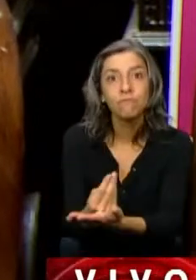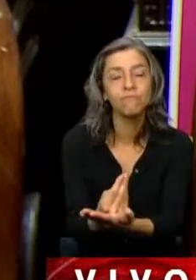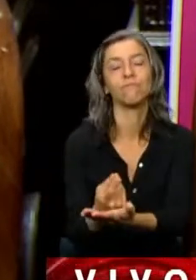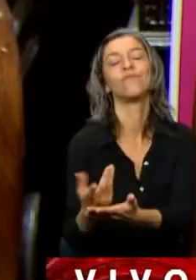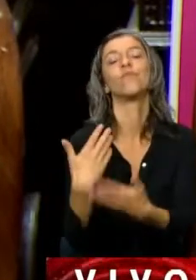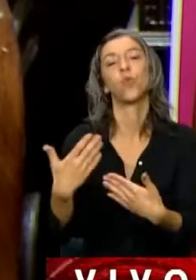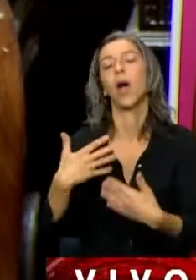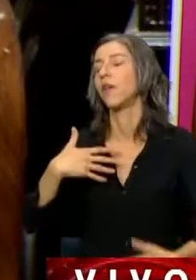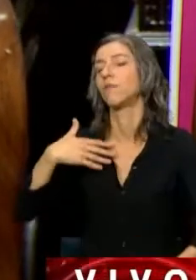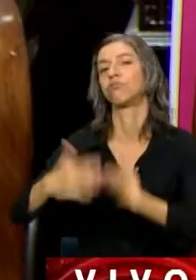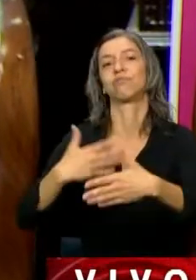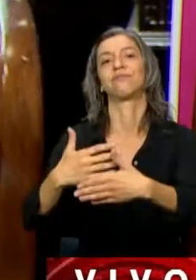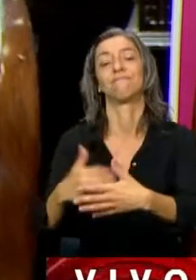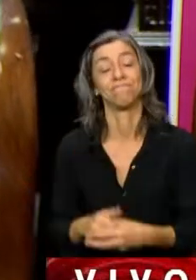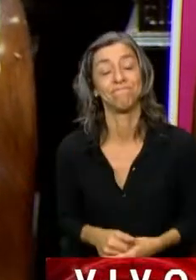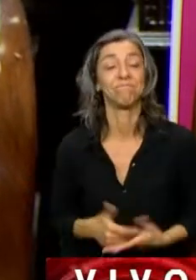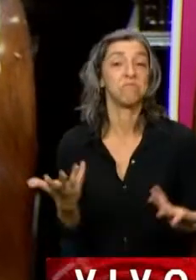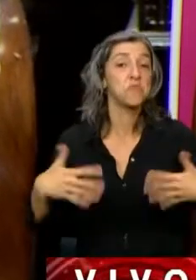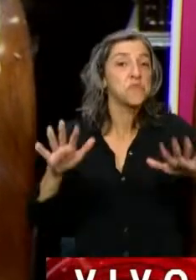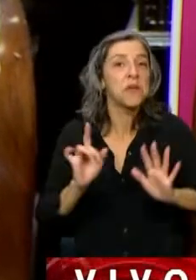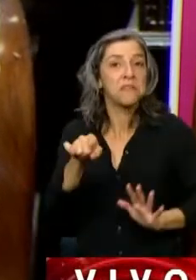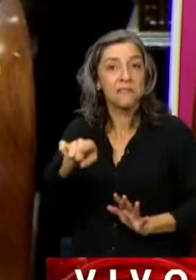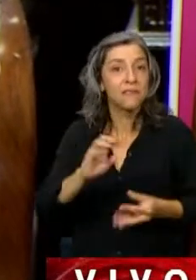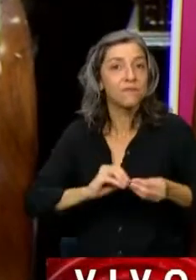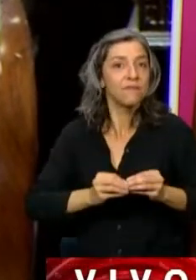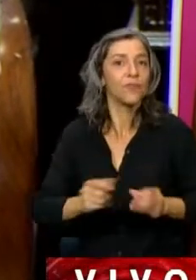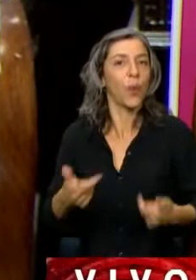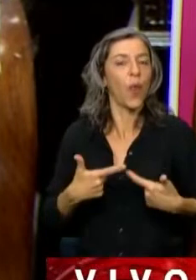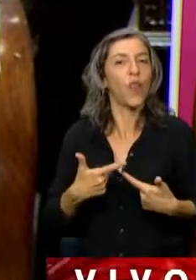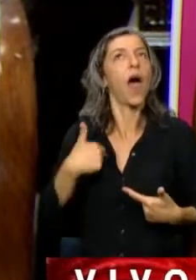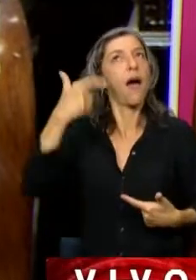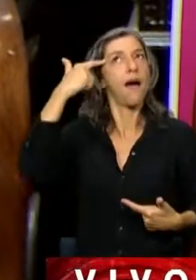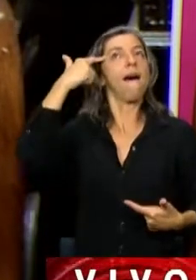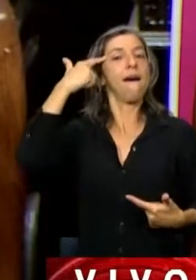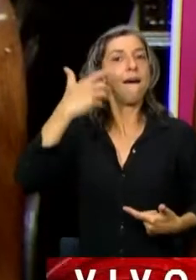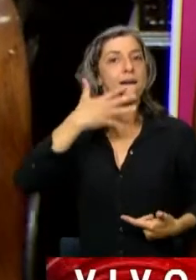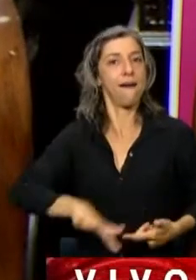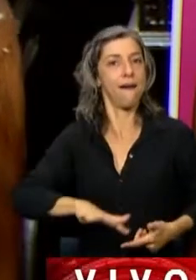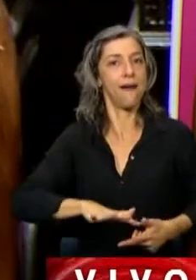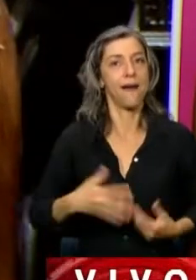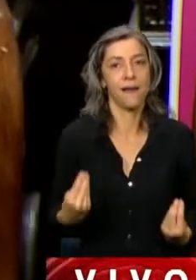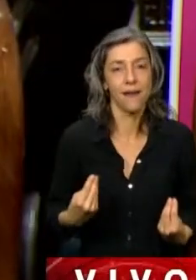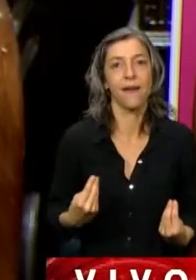la razón por la cual estamos pudiendo implementar esta política. Por eso yo quiero reivindicar esa militancia